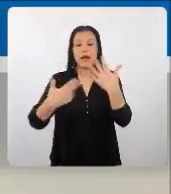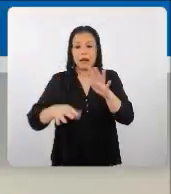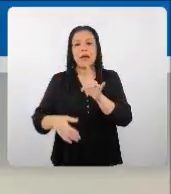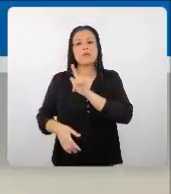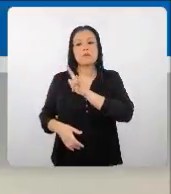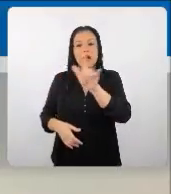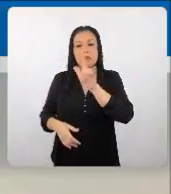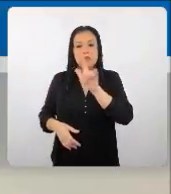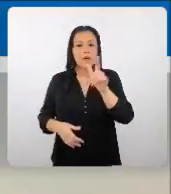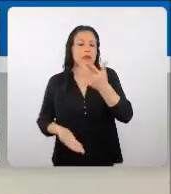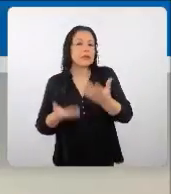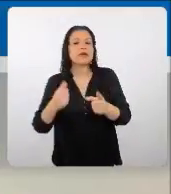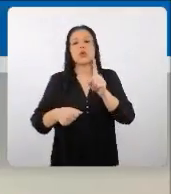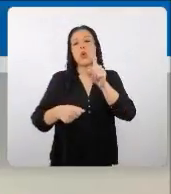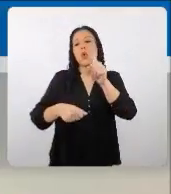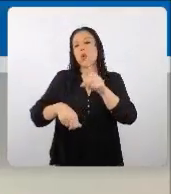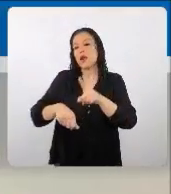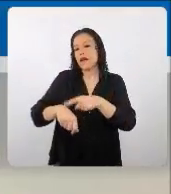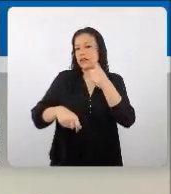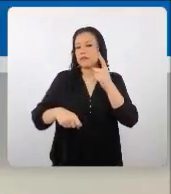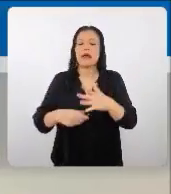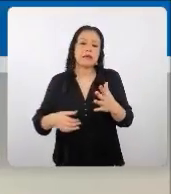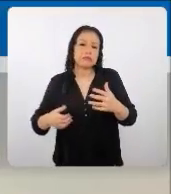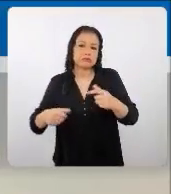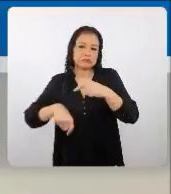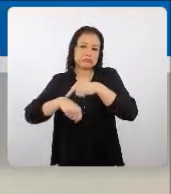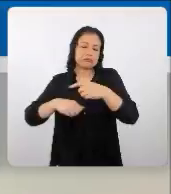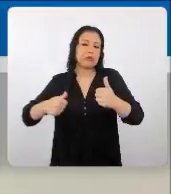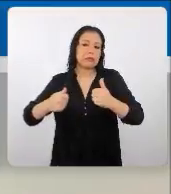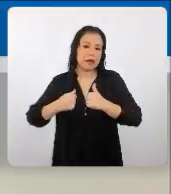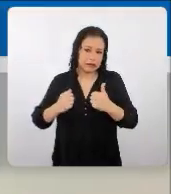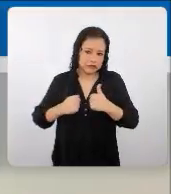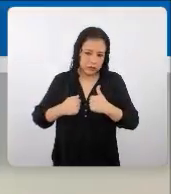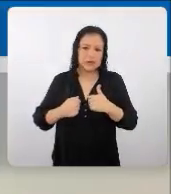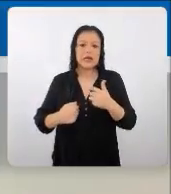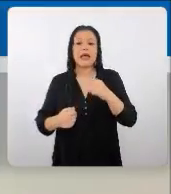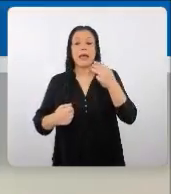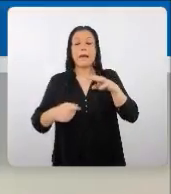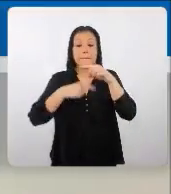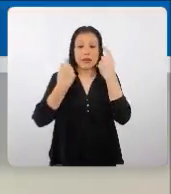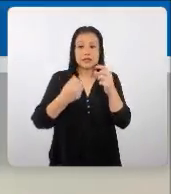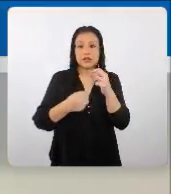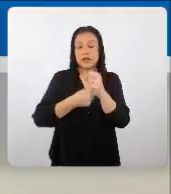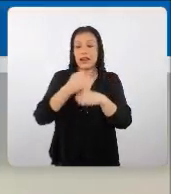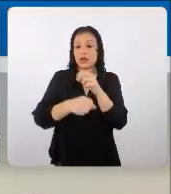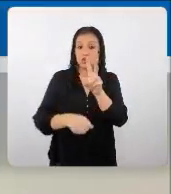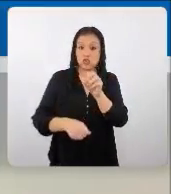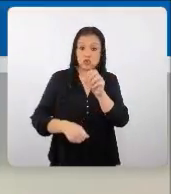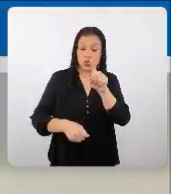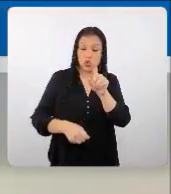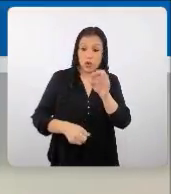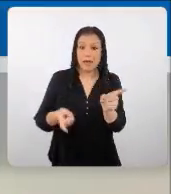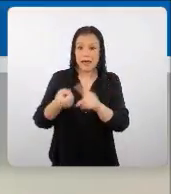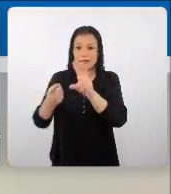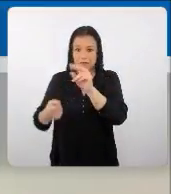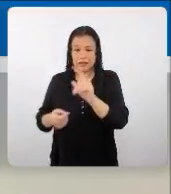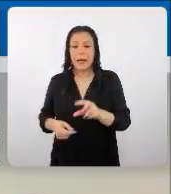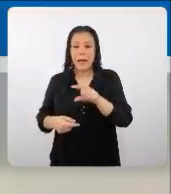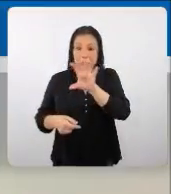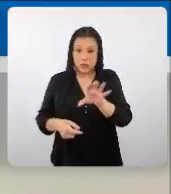por lo menos una vez para vacacionar, entre marzo del 2019 y el 2020. Pero de ese